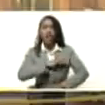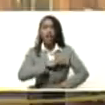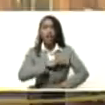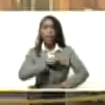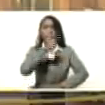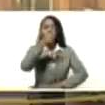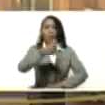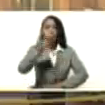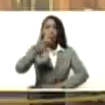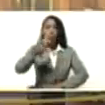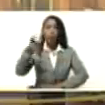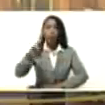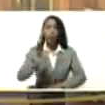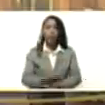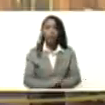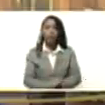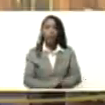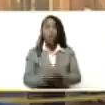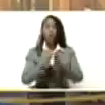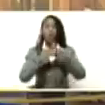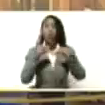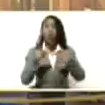cómo está la salud de tardes